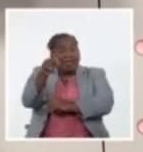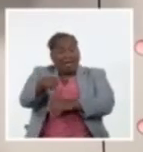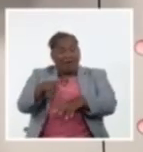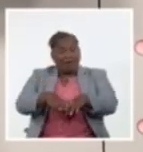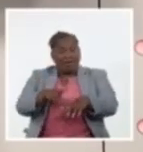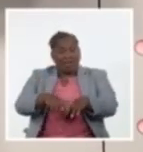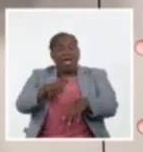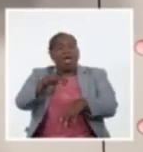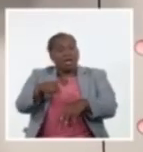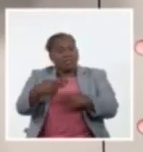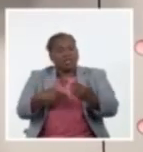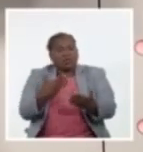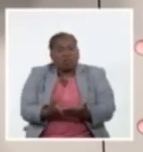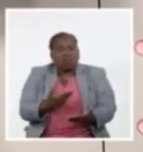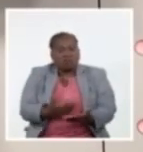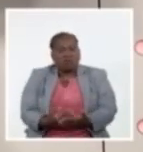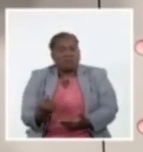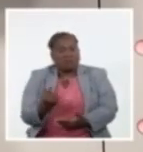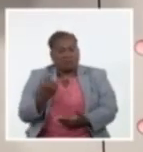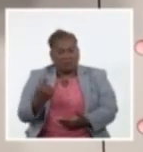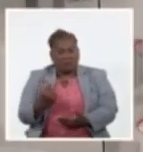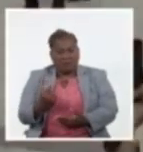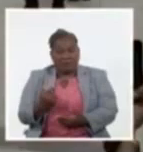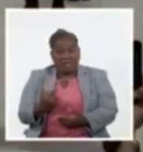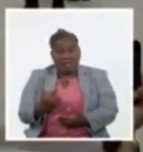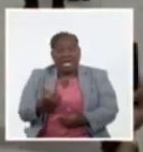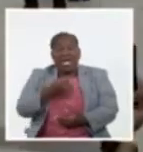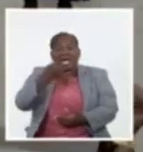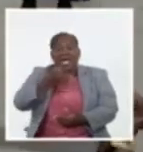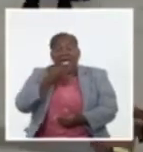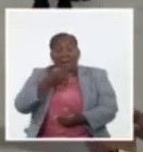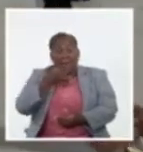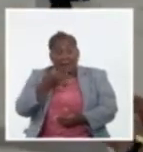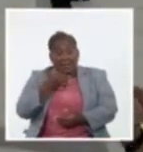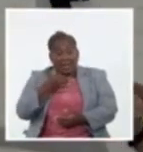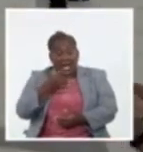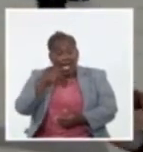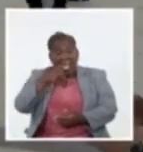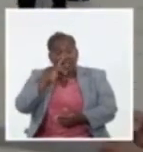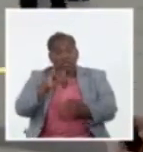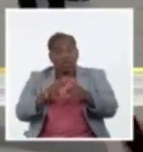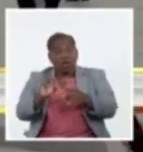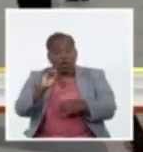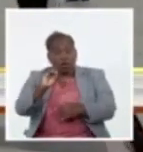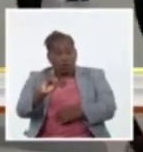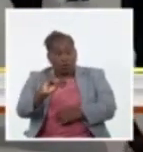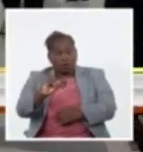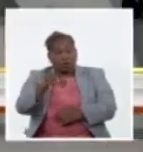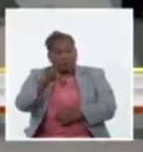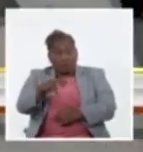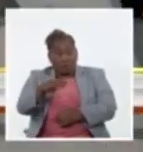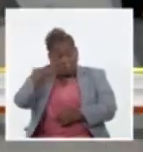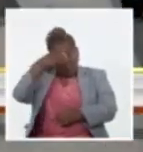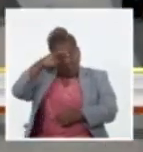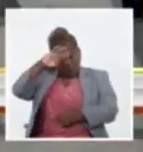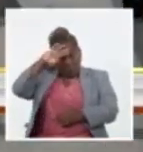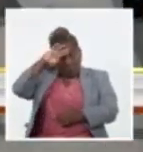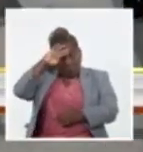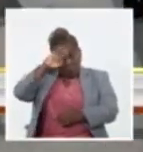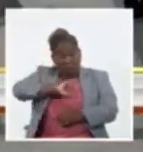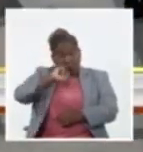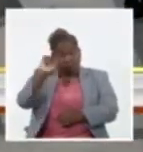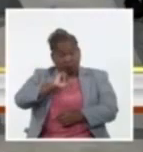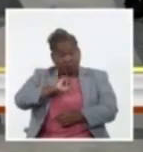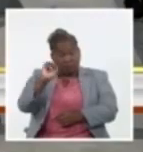realizó la primera prueba, según nos informa el colega Antonio Sevilla. En el Jump Inline Freestyle, Cuba tuvo a la ganadora